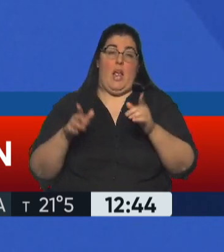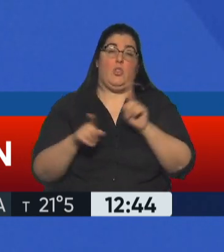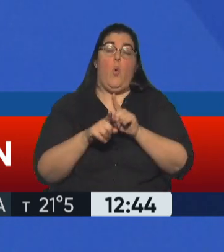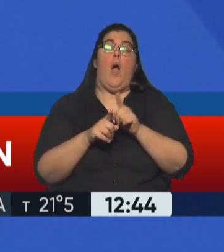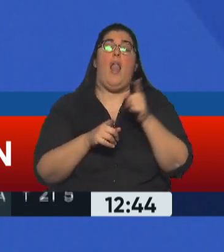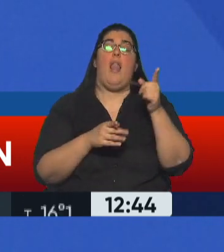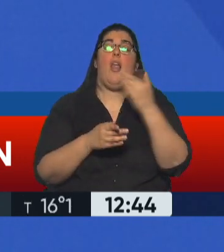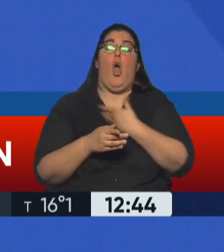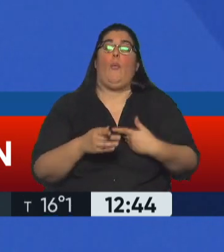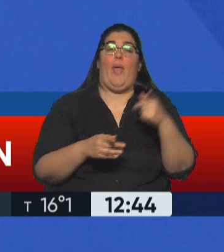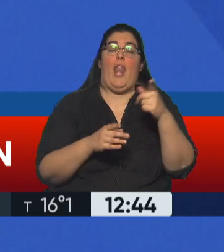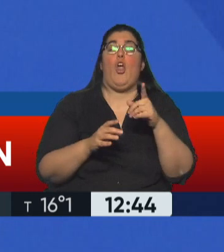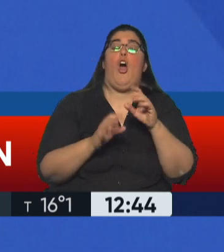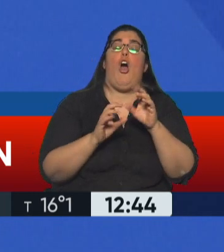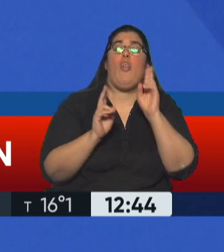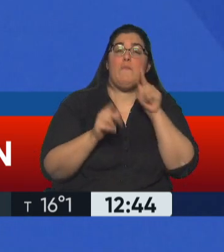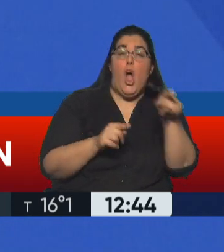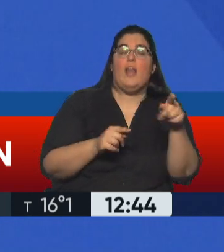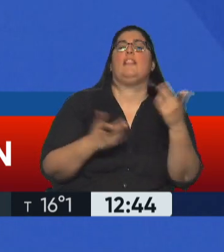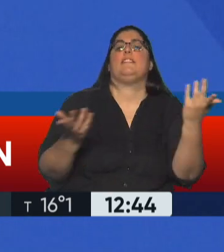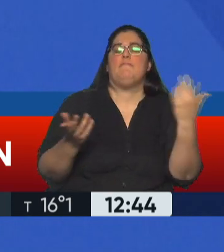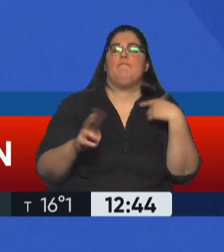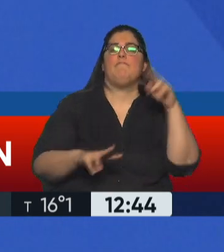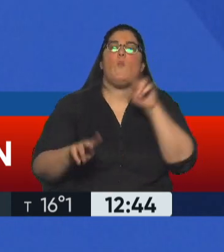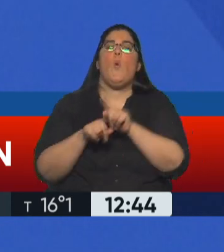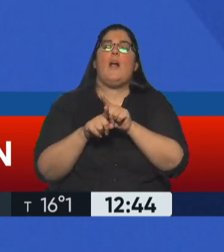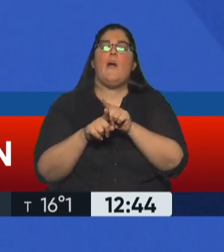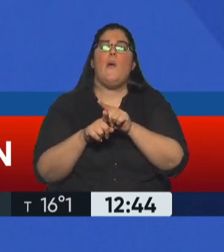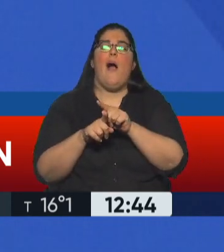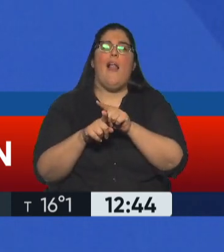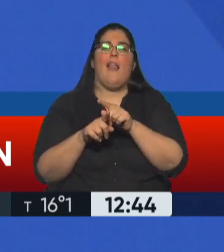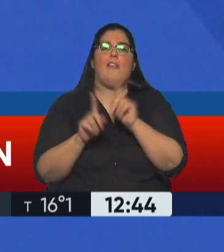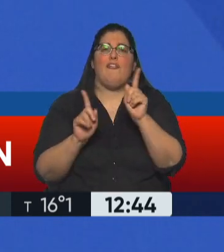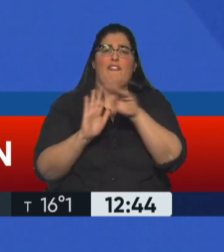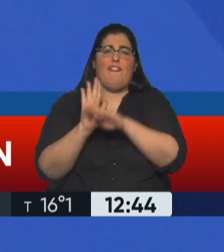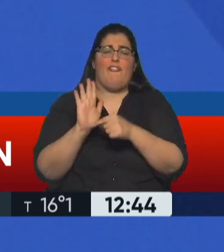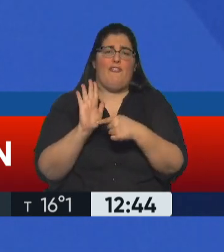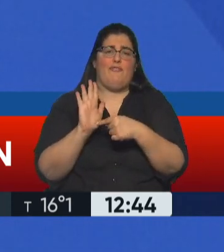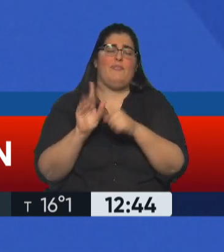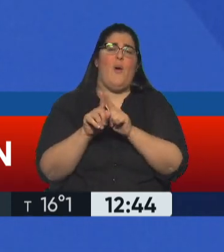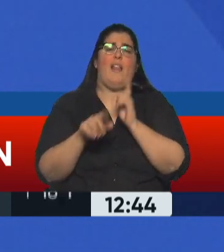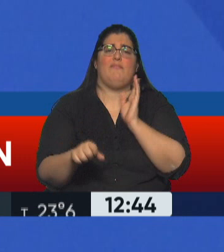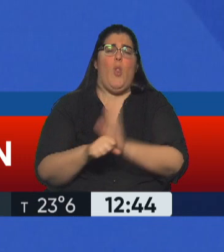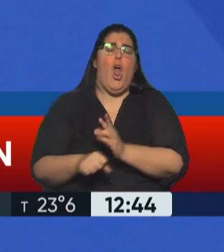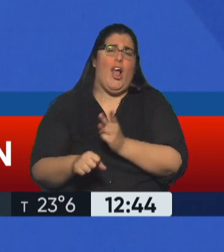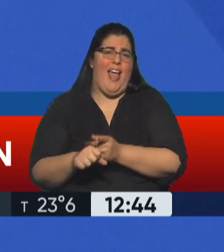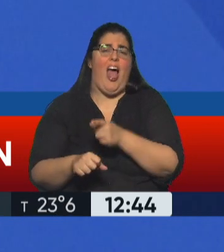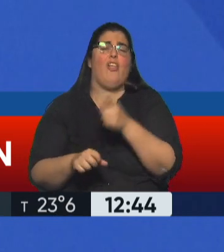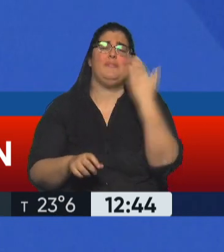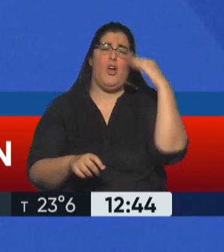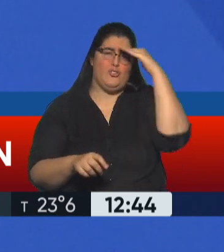demócrata mantiene vigentes sin cambio las 243 medidas de coerción adoptadas por el gobierno de Donald